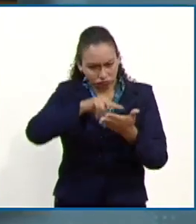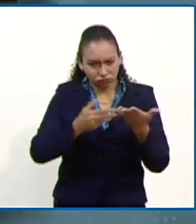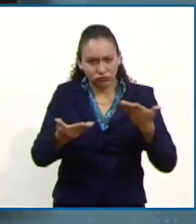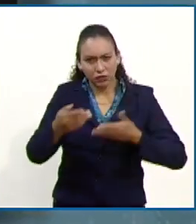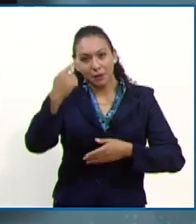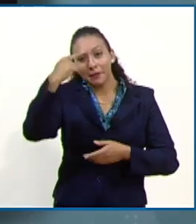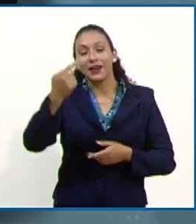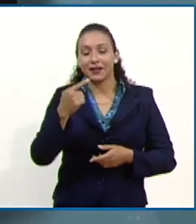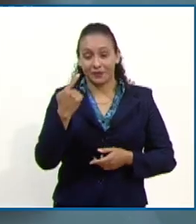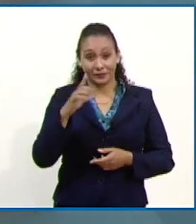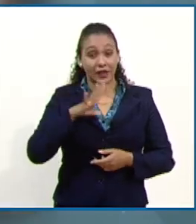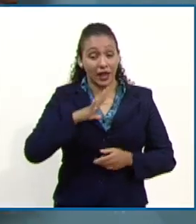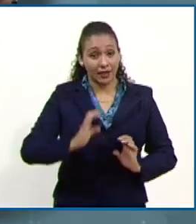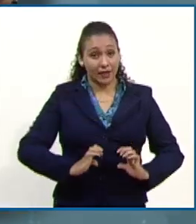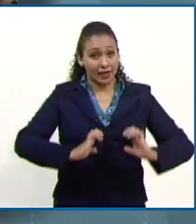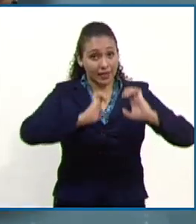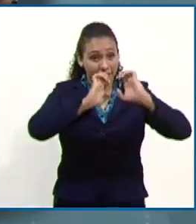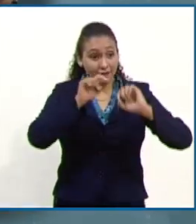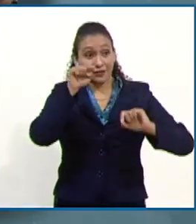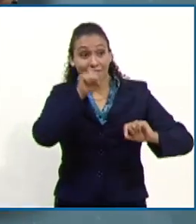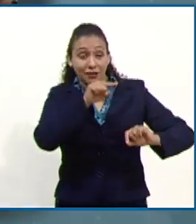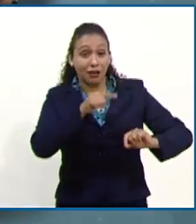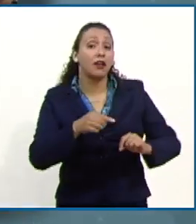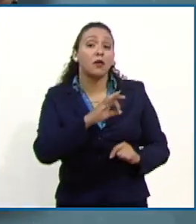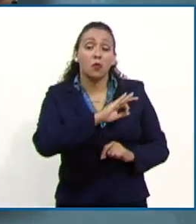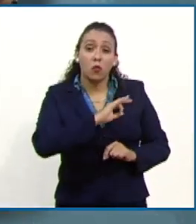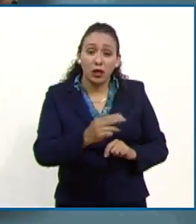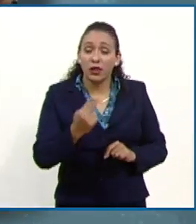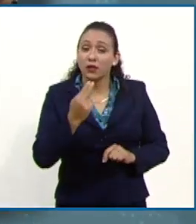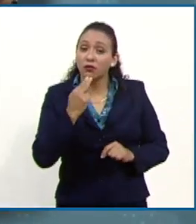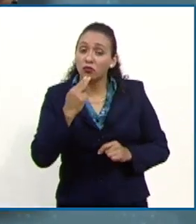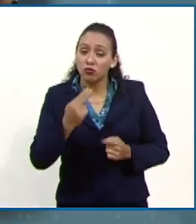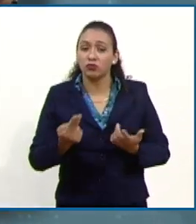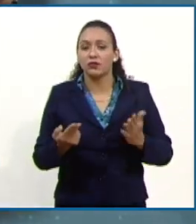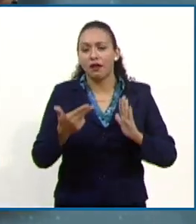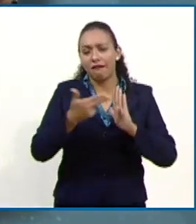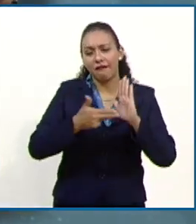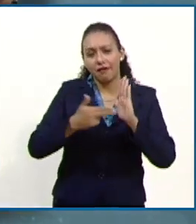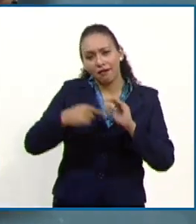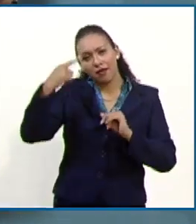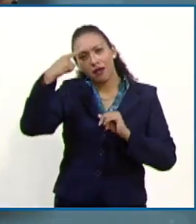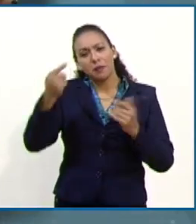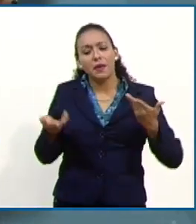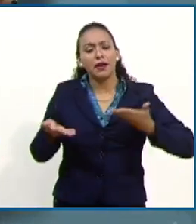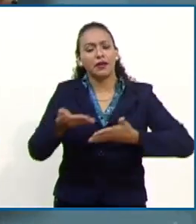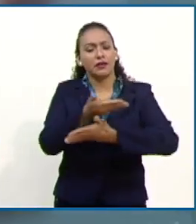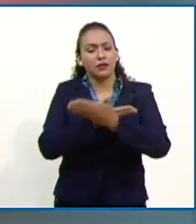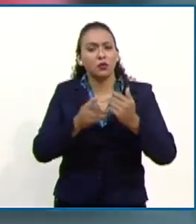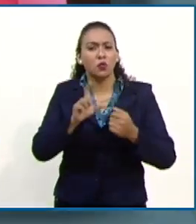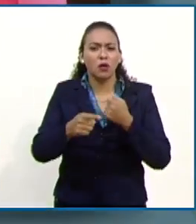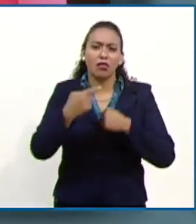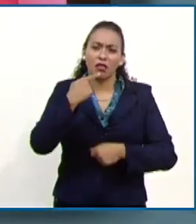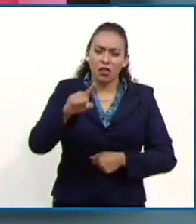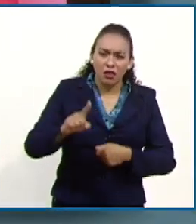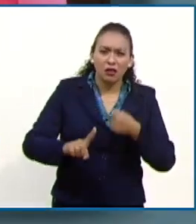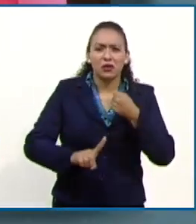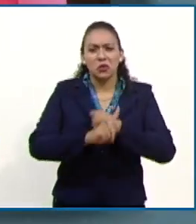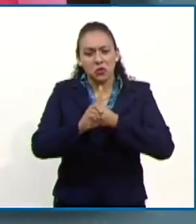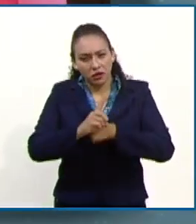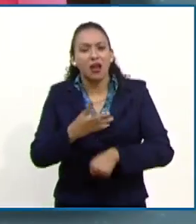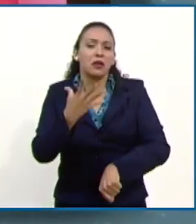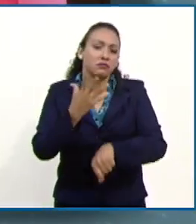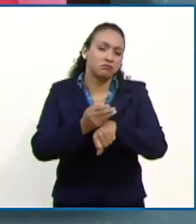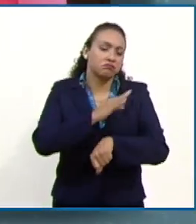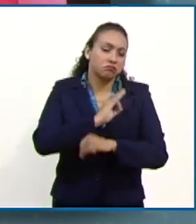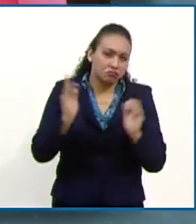de Justicia Alternativa, fortalezcan la aplicación de los mecanismos alternativos de solución de controversias, su difusión, así